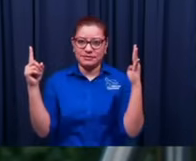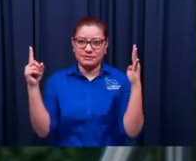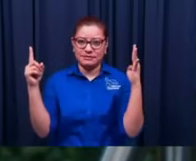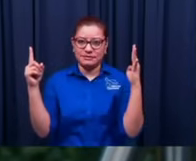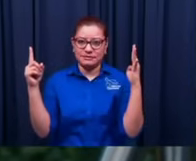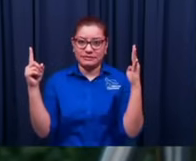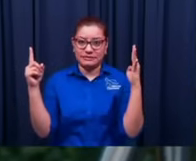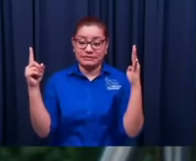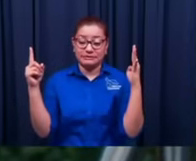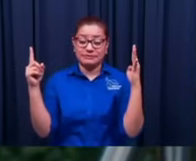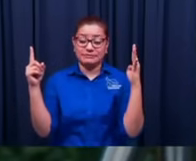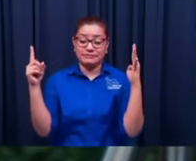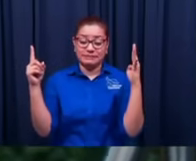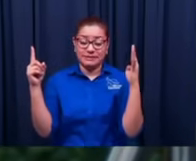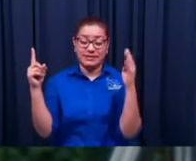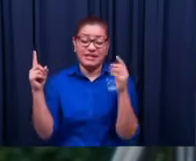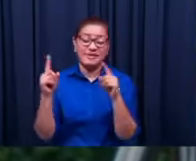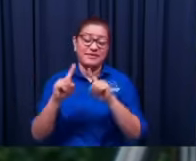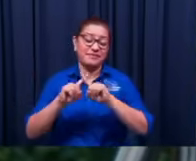parece Israel.